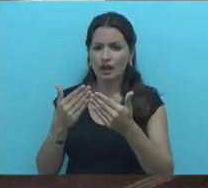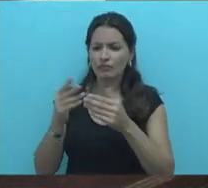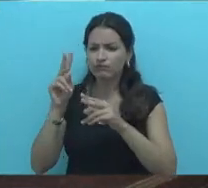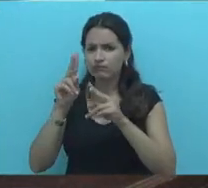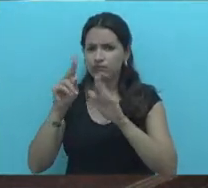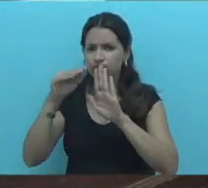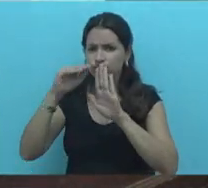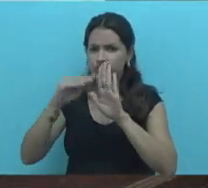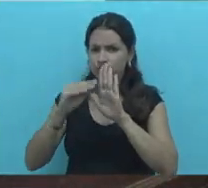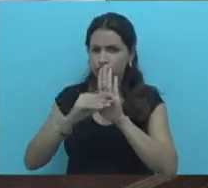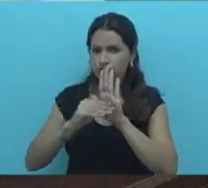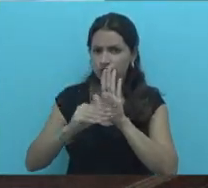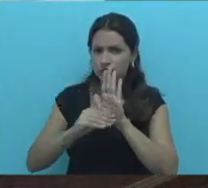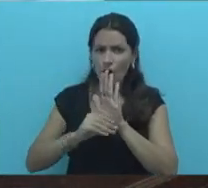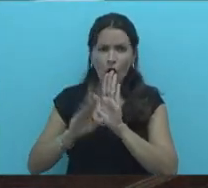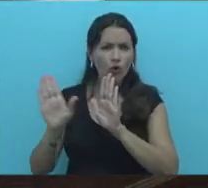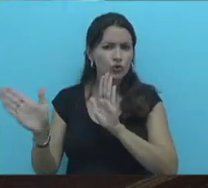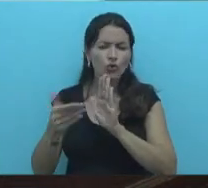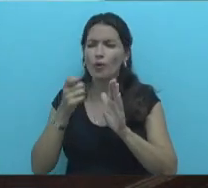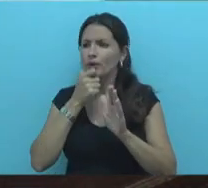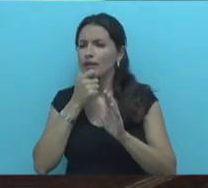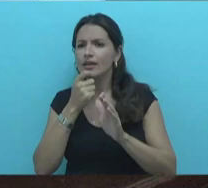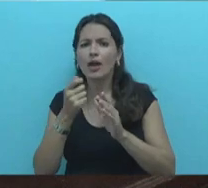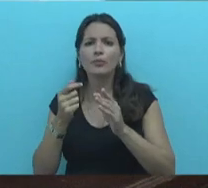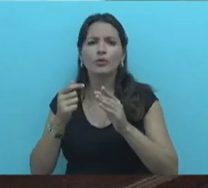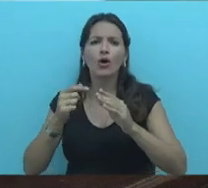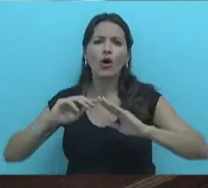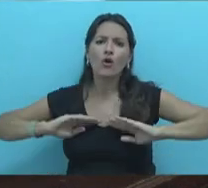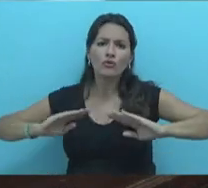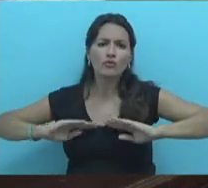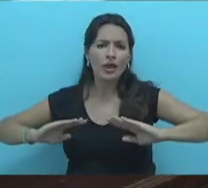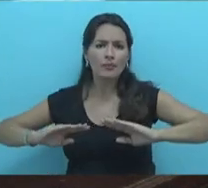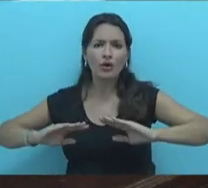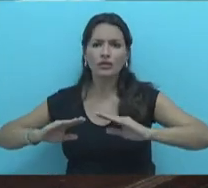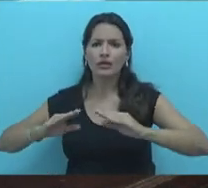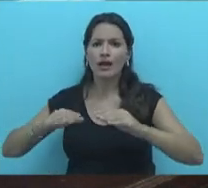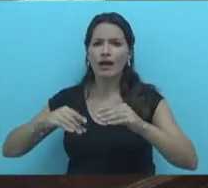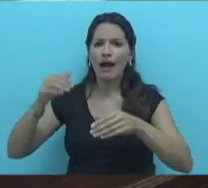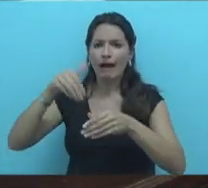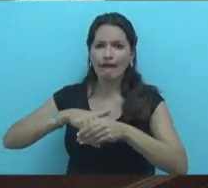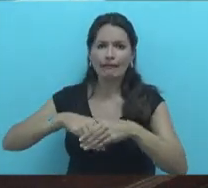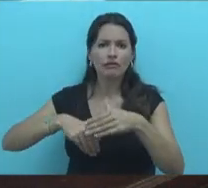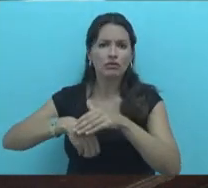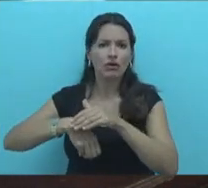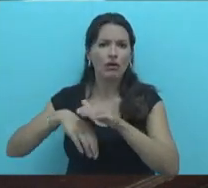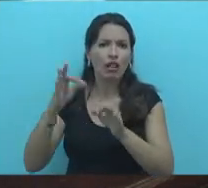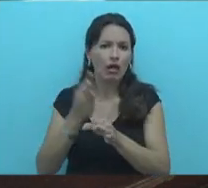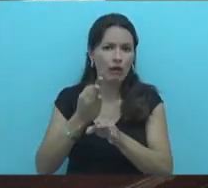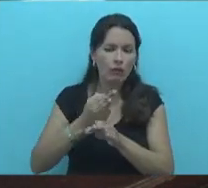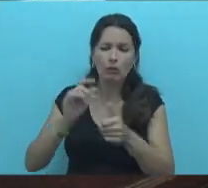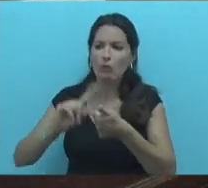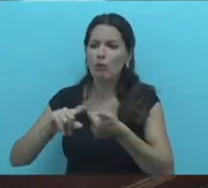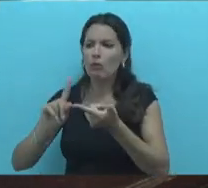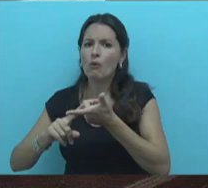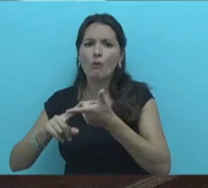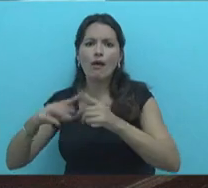están relacionados con el deporte comunitario, el deporte federado, el deporte escolar. Vaya el reconocimiento al